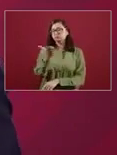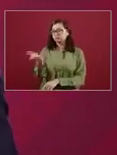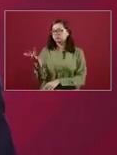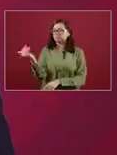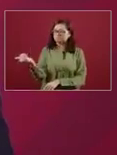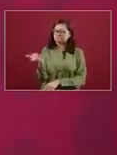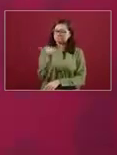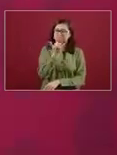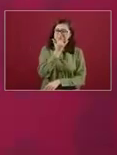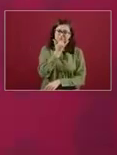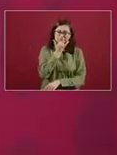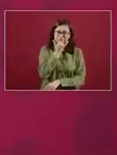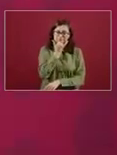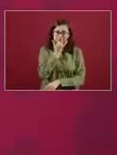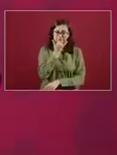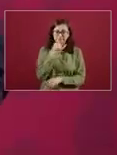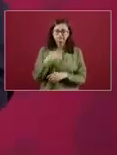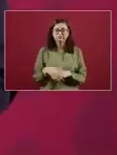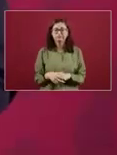los